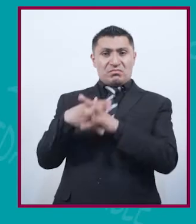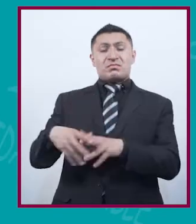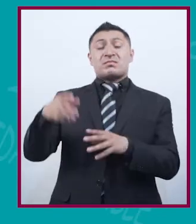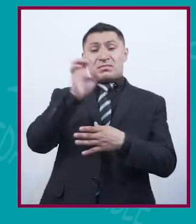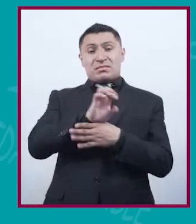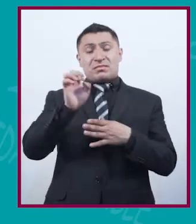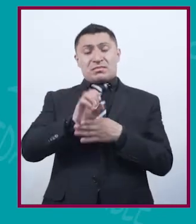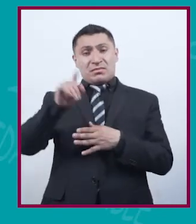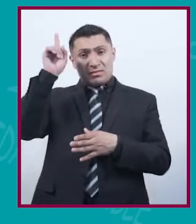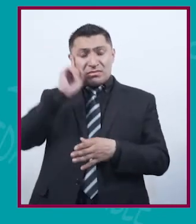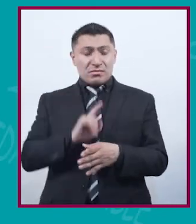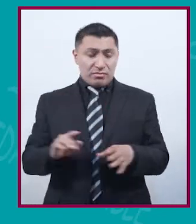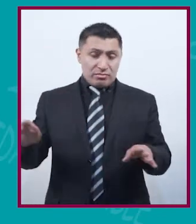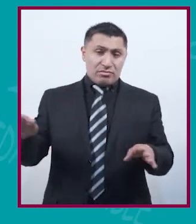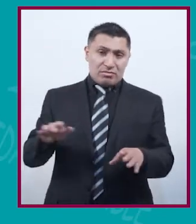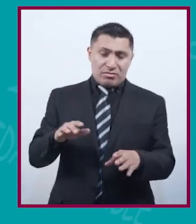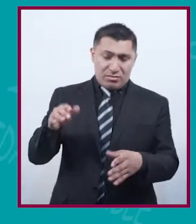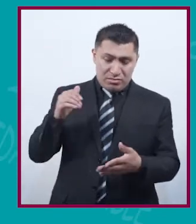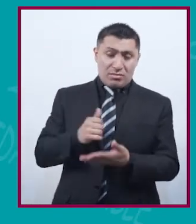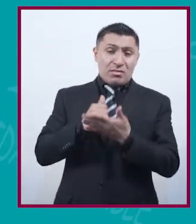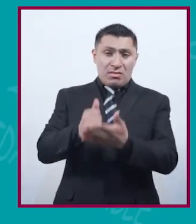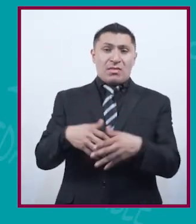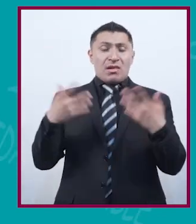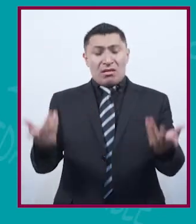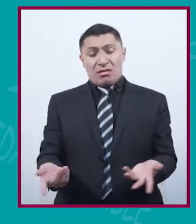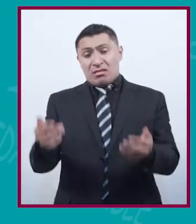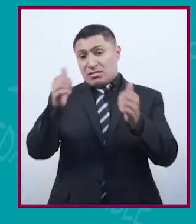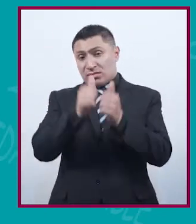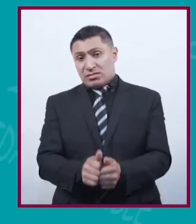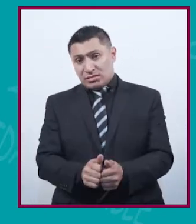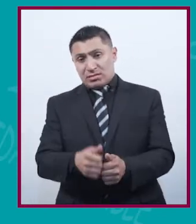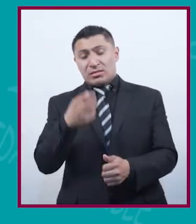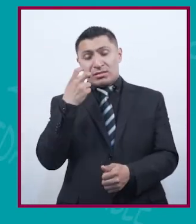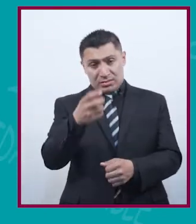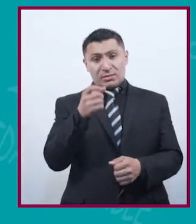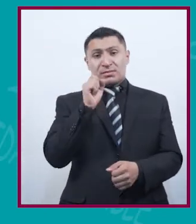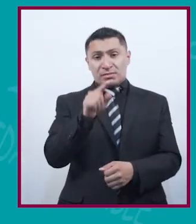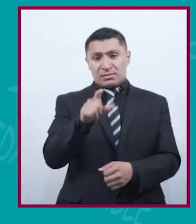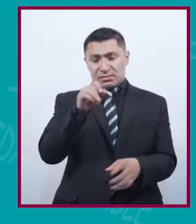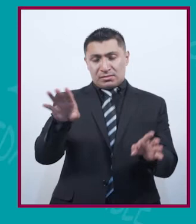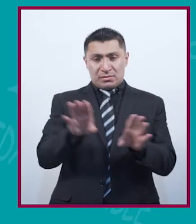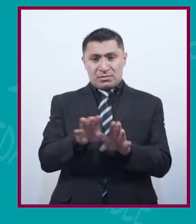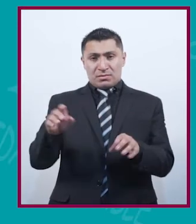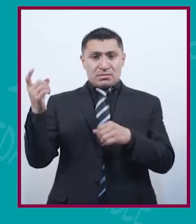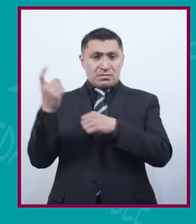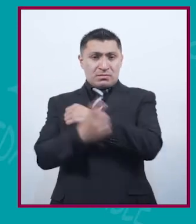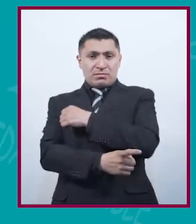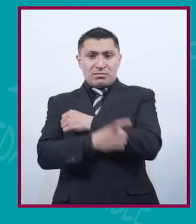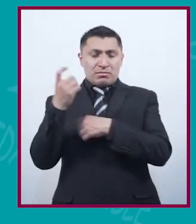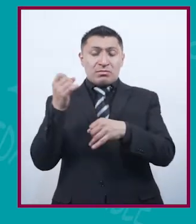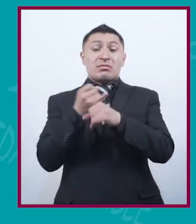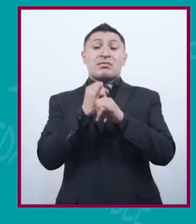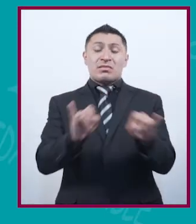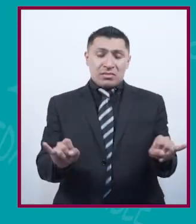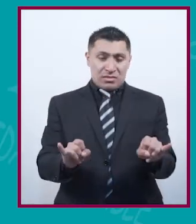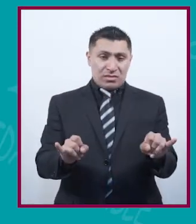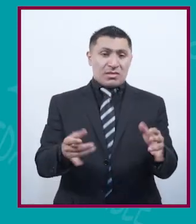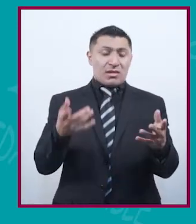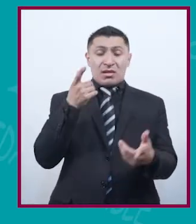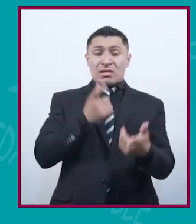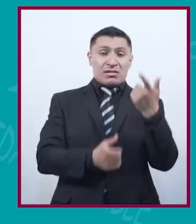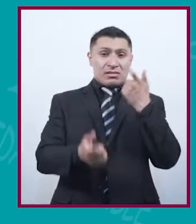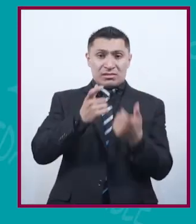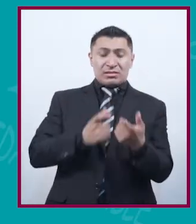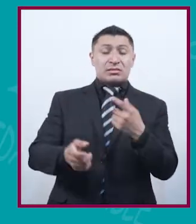a la guerra y entonces las mujeres tienen que suplir su lugar. Y como consecuencia de esto se da también una especie de autonomía,